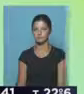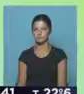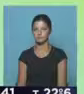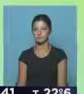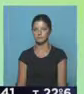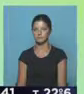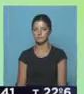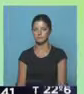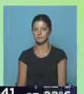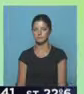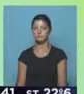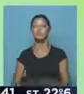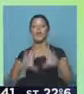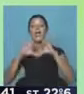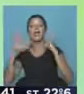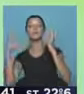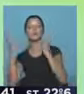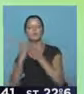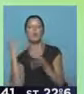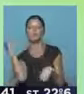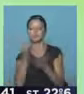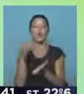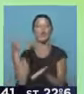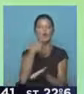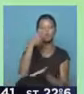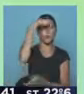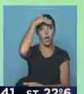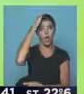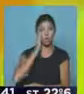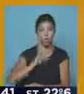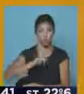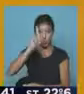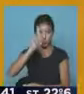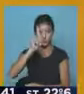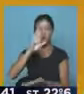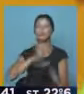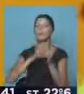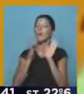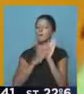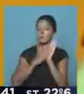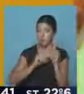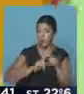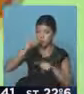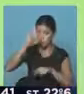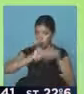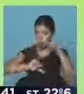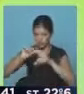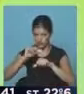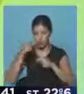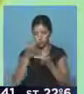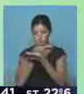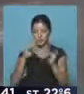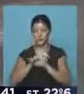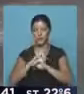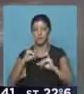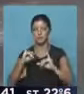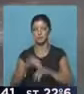La comunidad internacional condena con nuevas sanciones a Corea del Norte por sus pruebas nucleares, por las últimas. Vemos un informe.